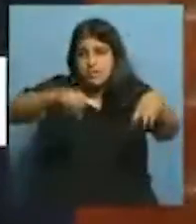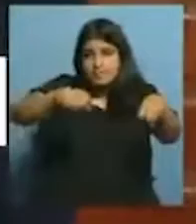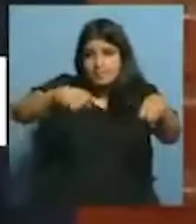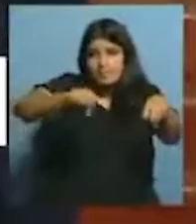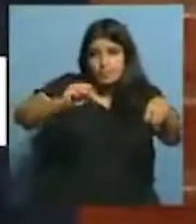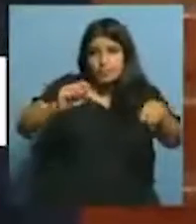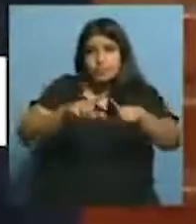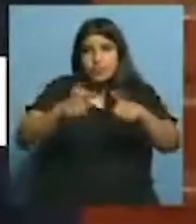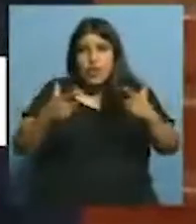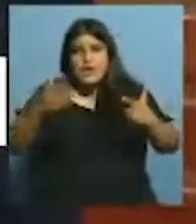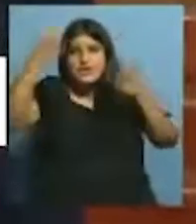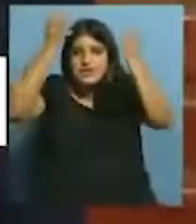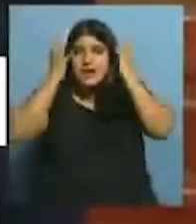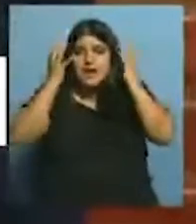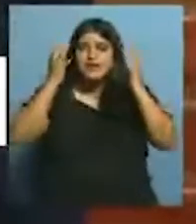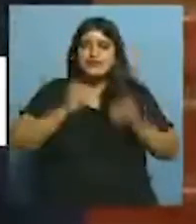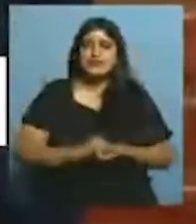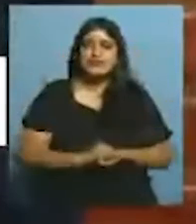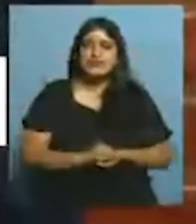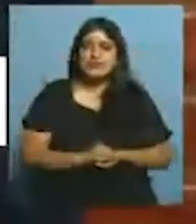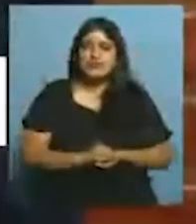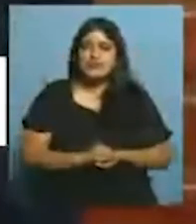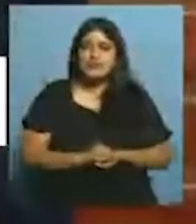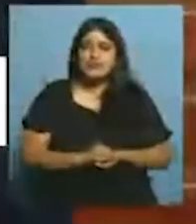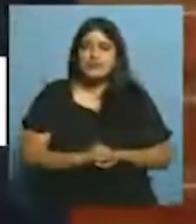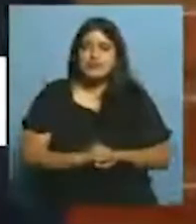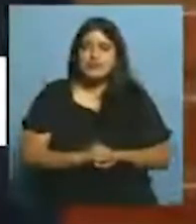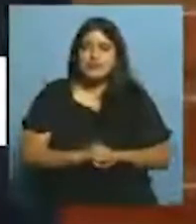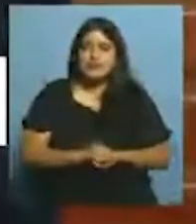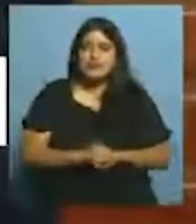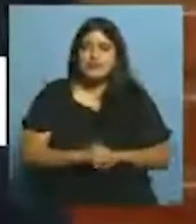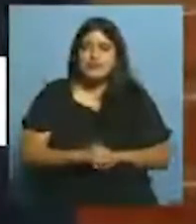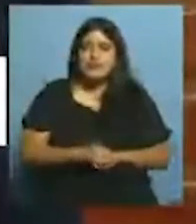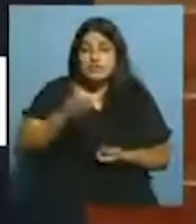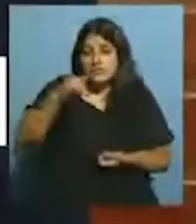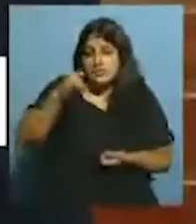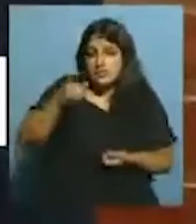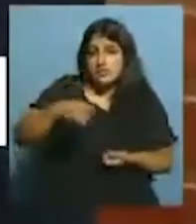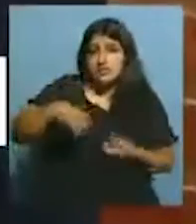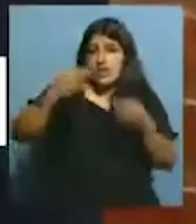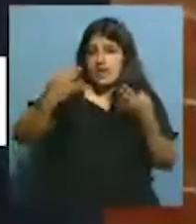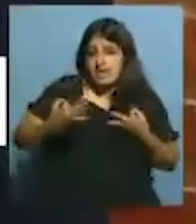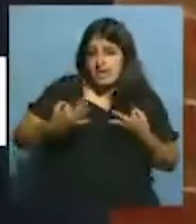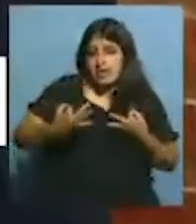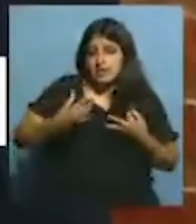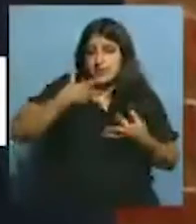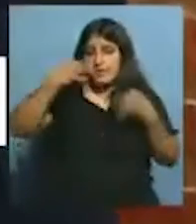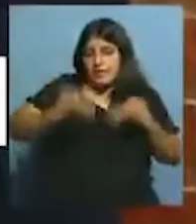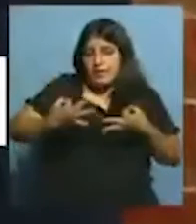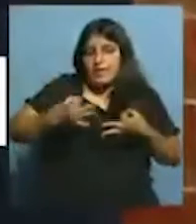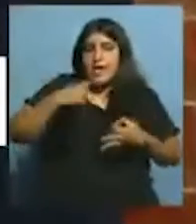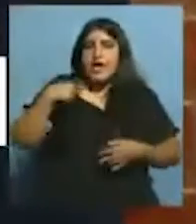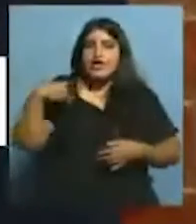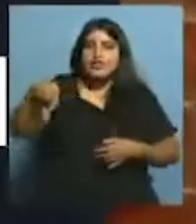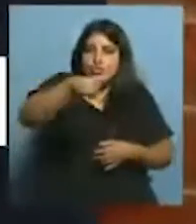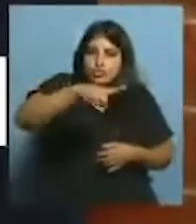aquellos motociclistas por no usar el casco u otras medidas de seguridad, digamos. Sí, indudablemente que sí. Y nosotros